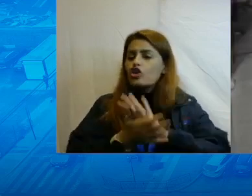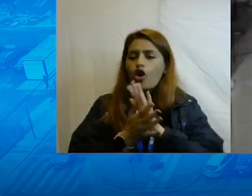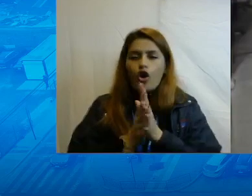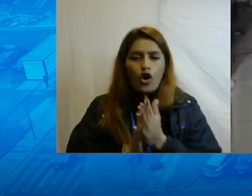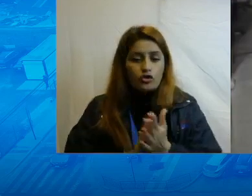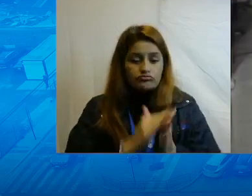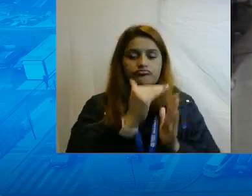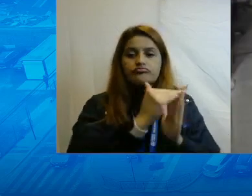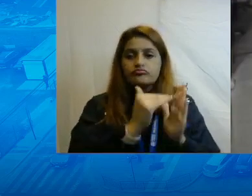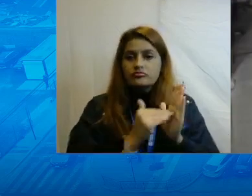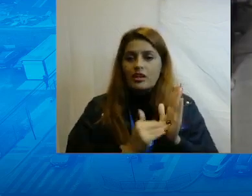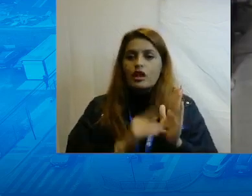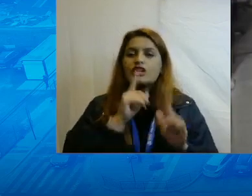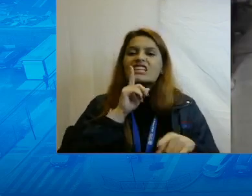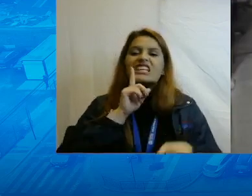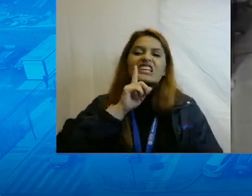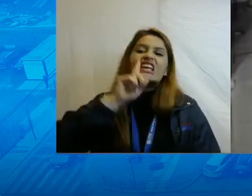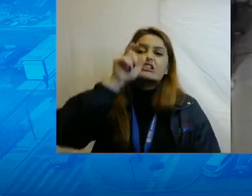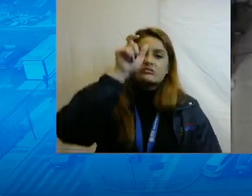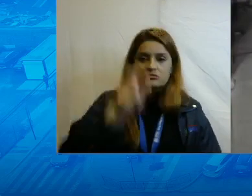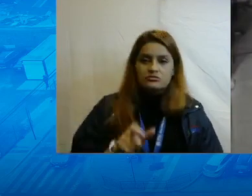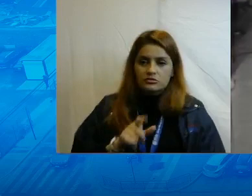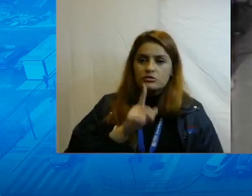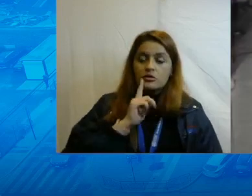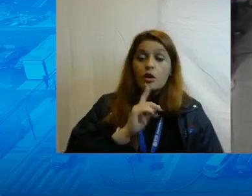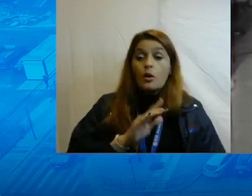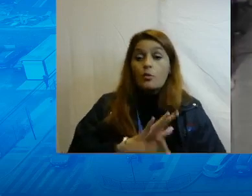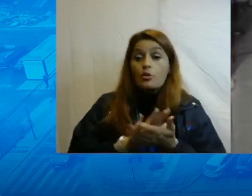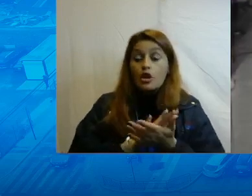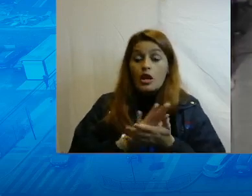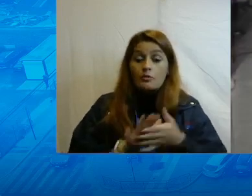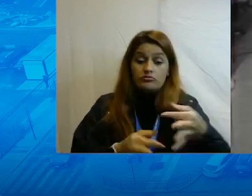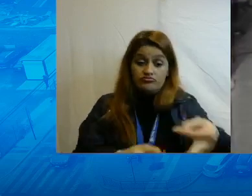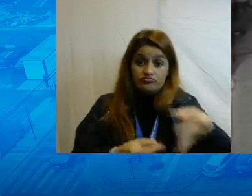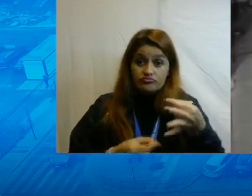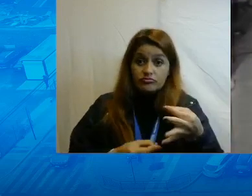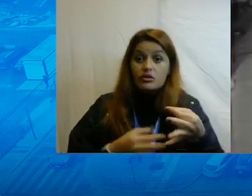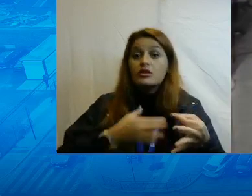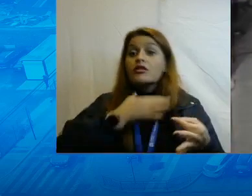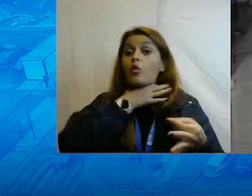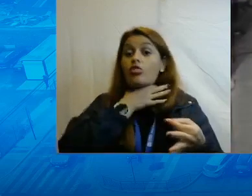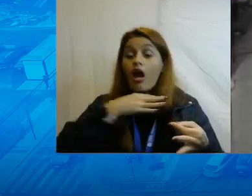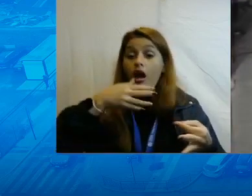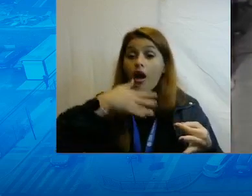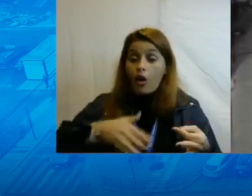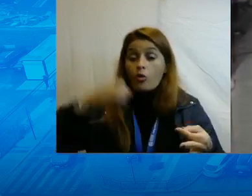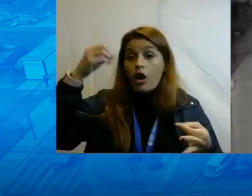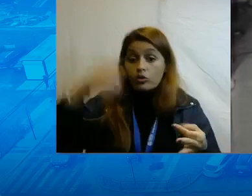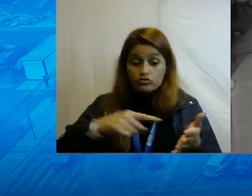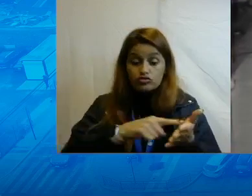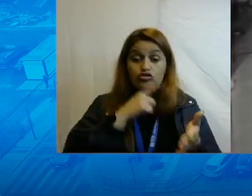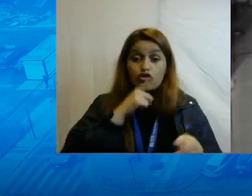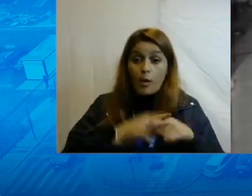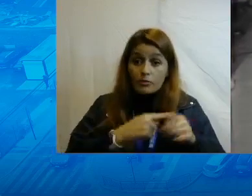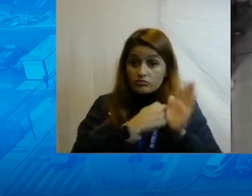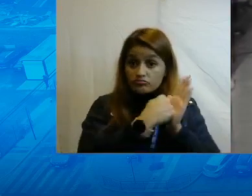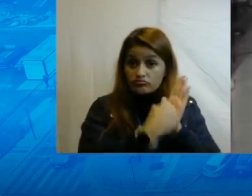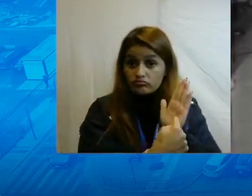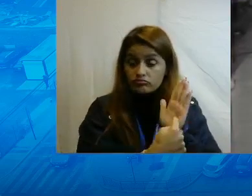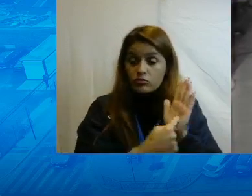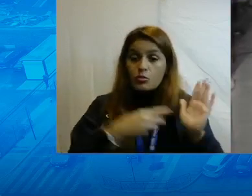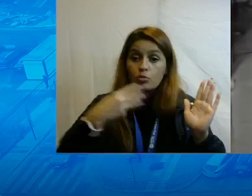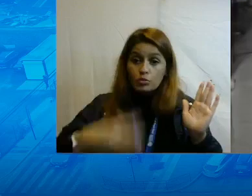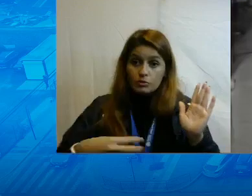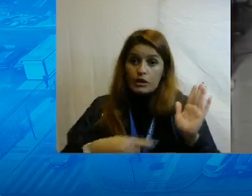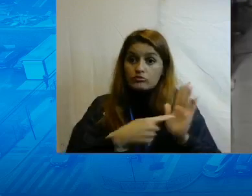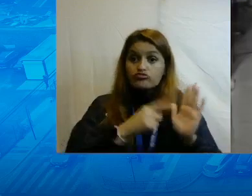deuda y a nombre de quién está la cuenta. Hay casos en que la cuenta está a nombre de la municipalidad habiendo un comodato y casos en que no está a nombre de la municipalidad no habiendo un